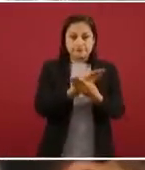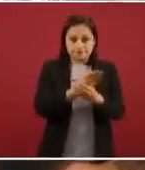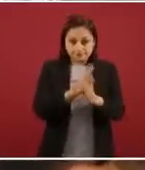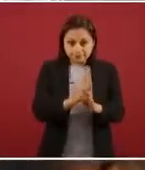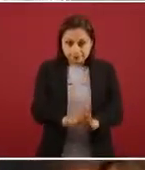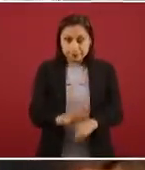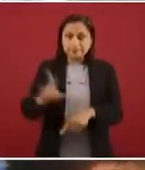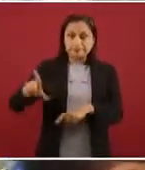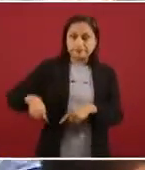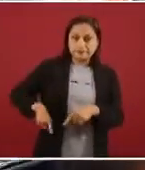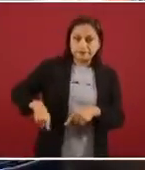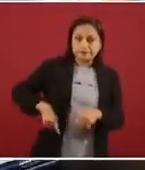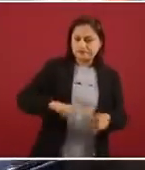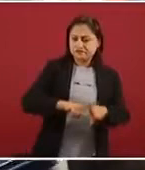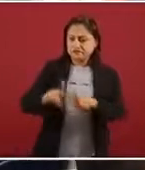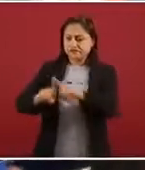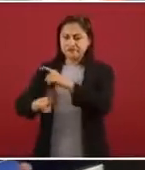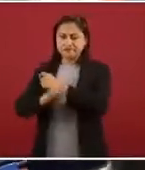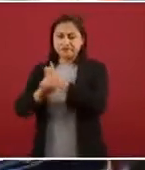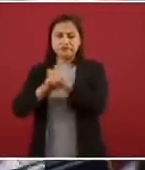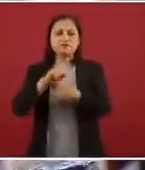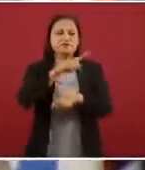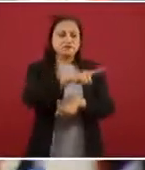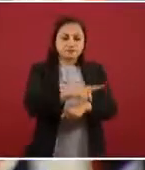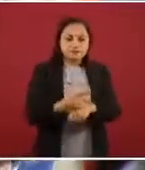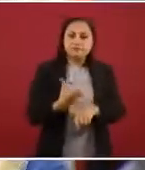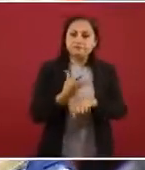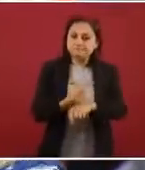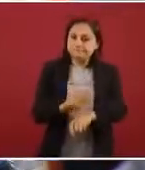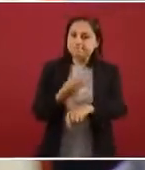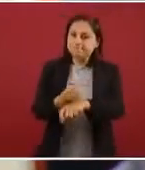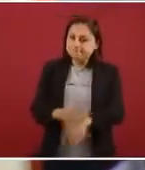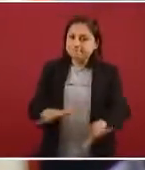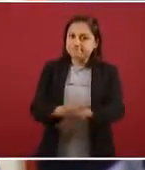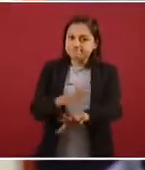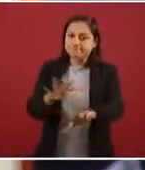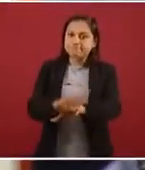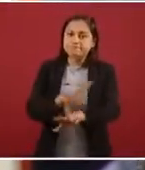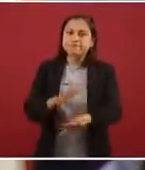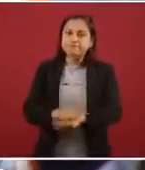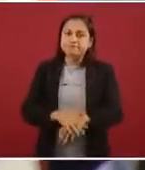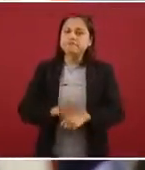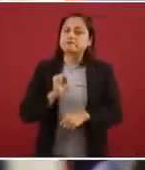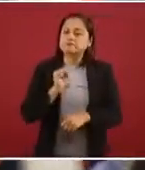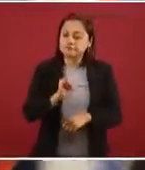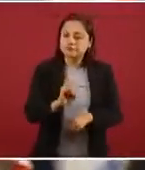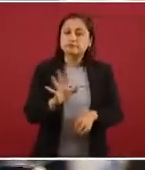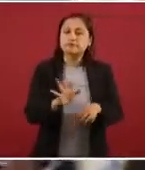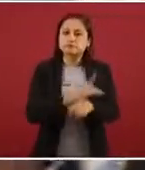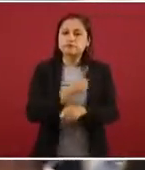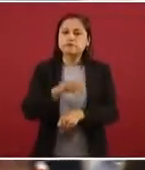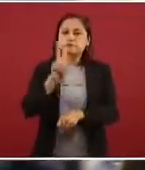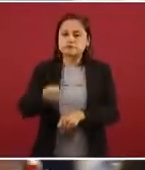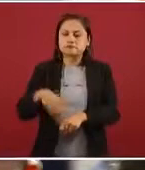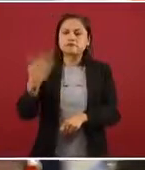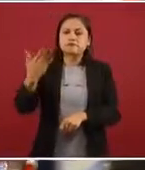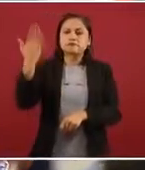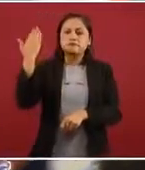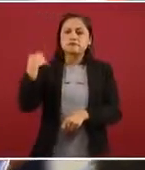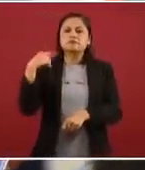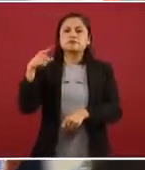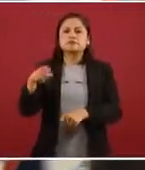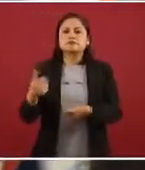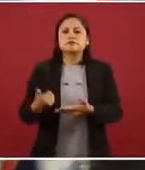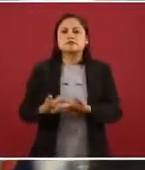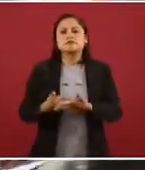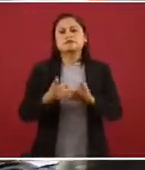el gobierno, porque así actuaban, ¿no? Ayudaban mucho al gobierno y desprotegían a los